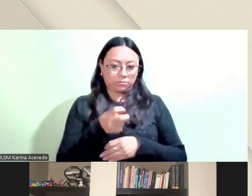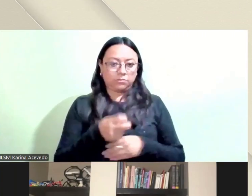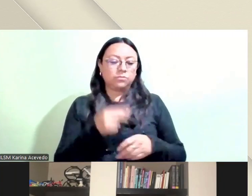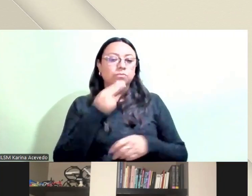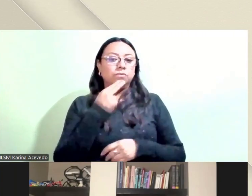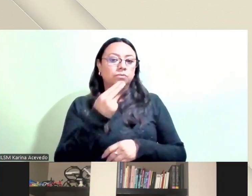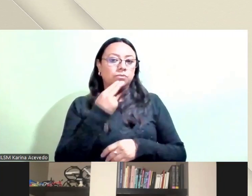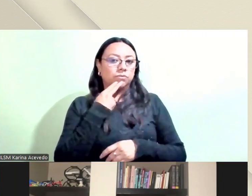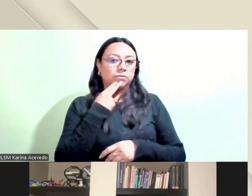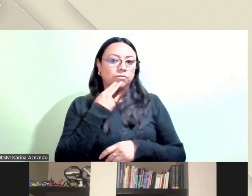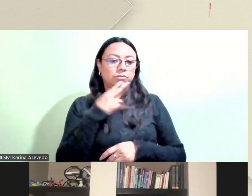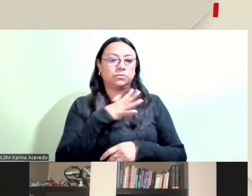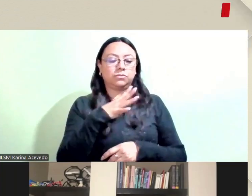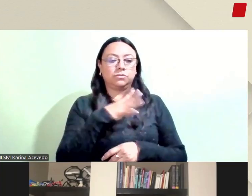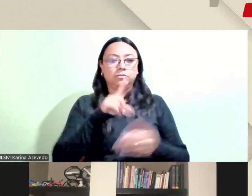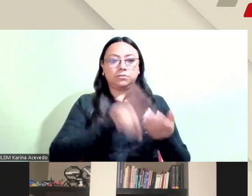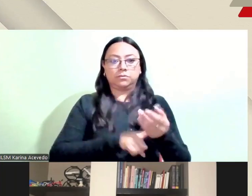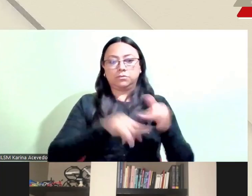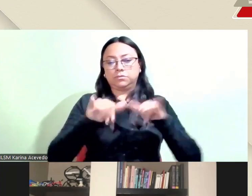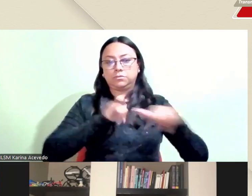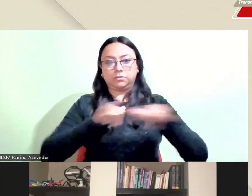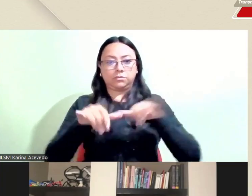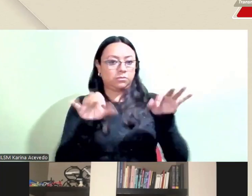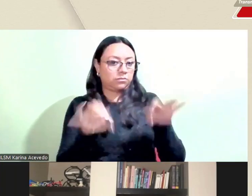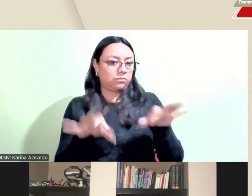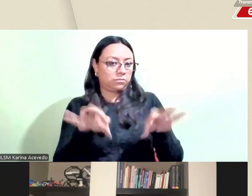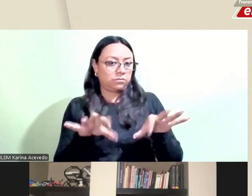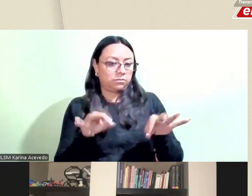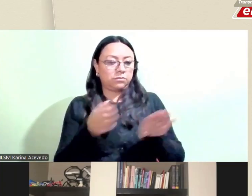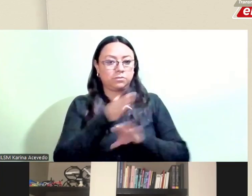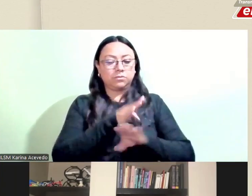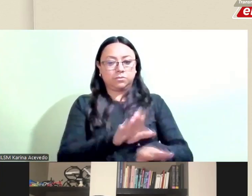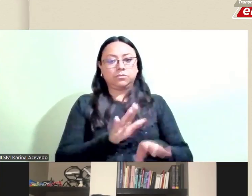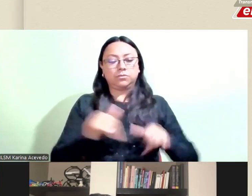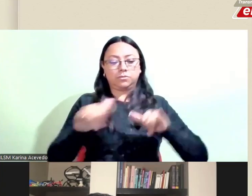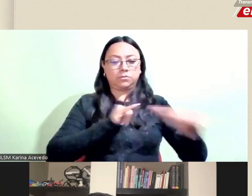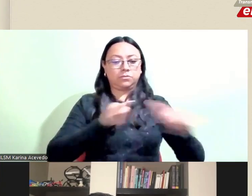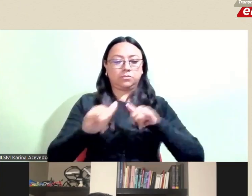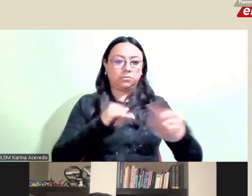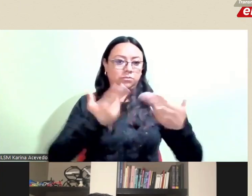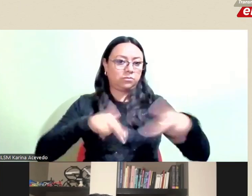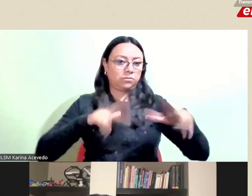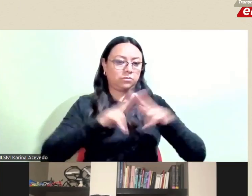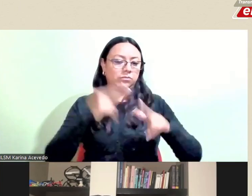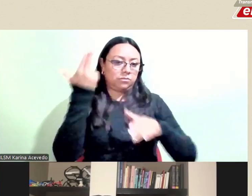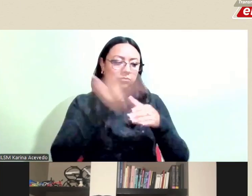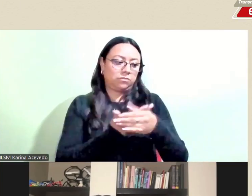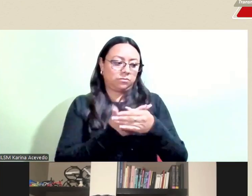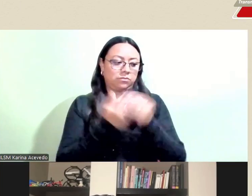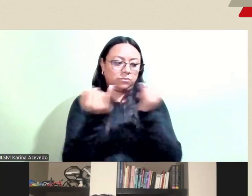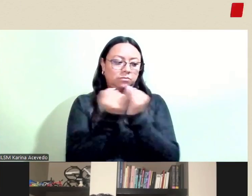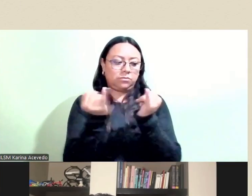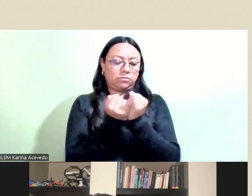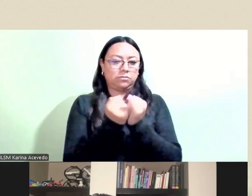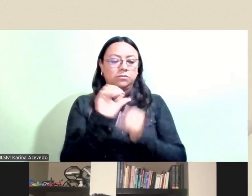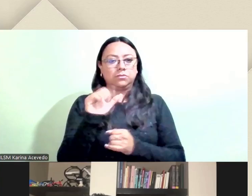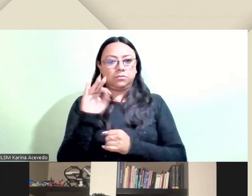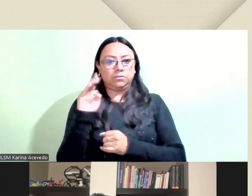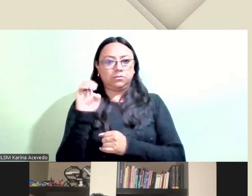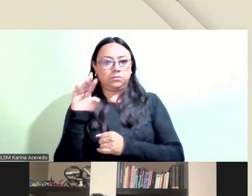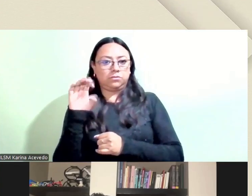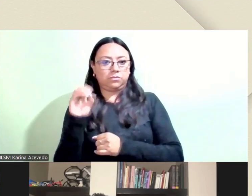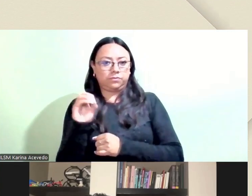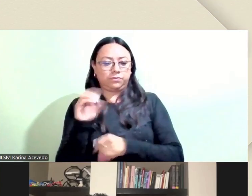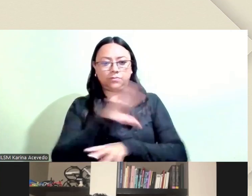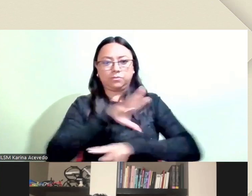se da en un predio de oficinas con respecto a un predio de hospedaje, tanto del aforo total que tiene un